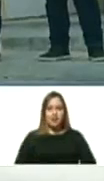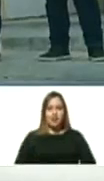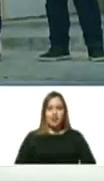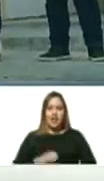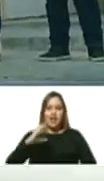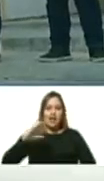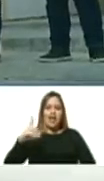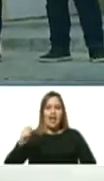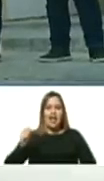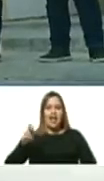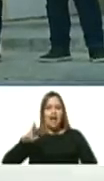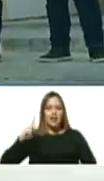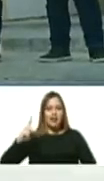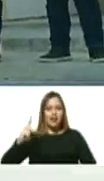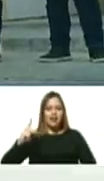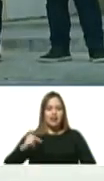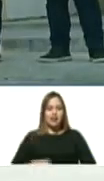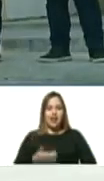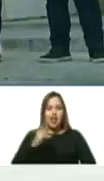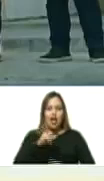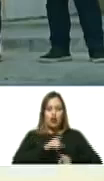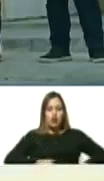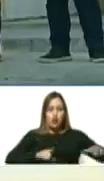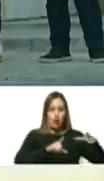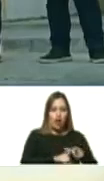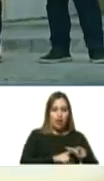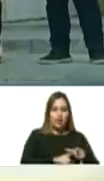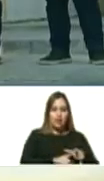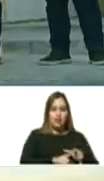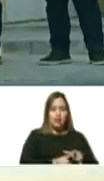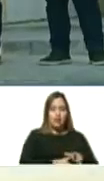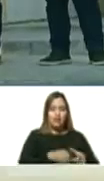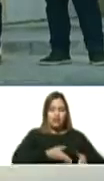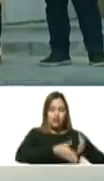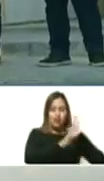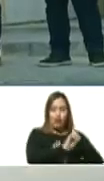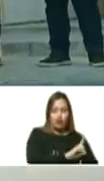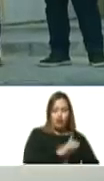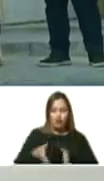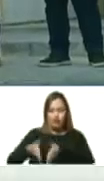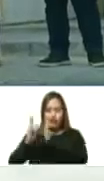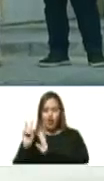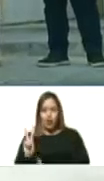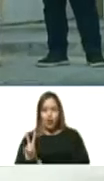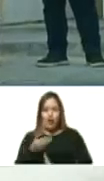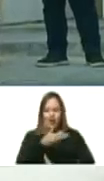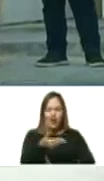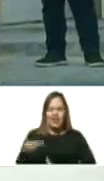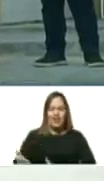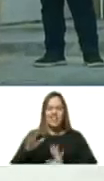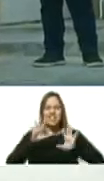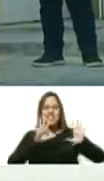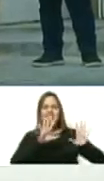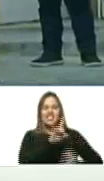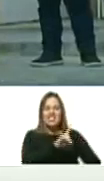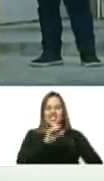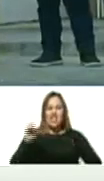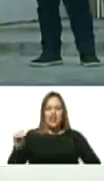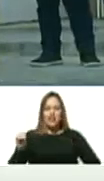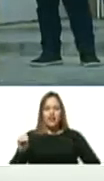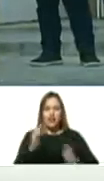está en Caquetío 1 y Caquetío 2, para entregar 100 viviendas a familias que van a dormir